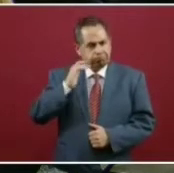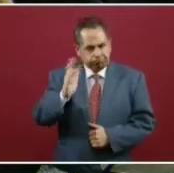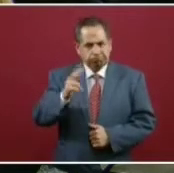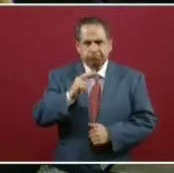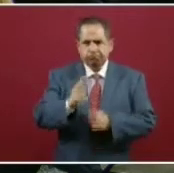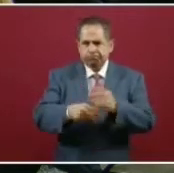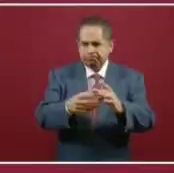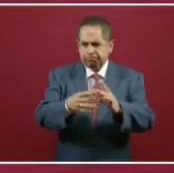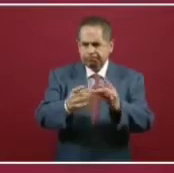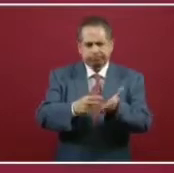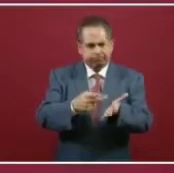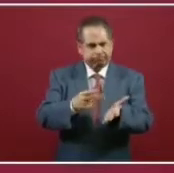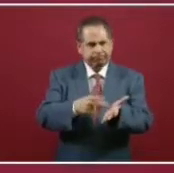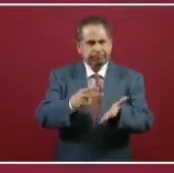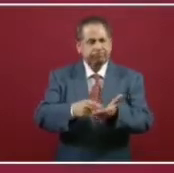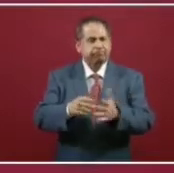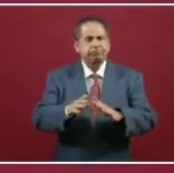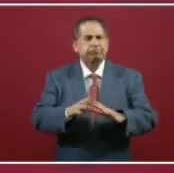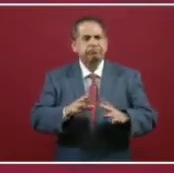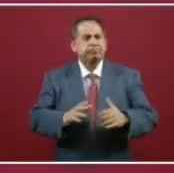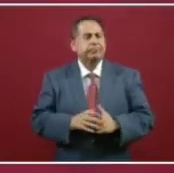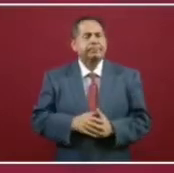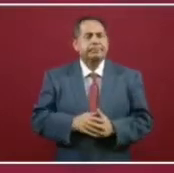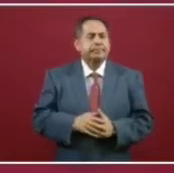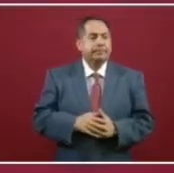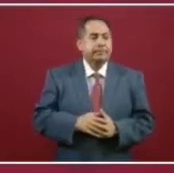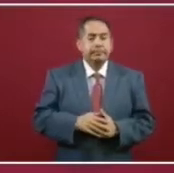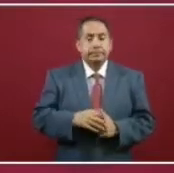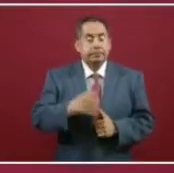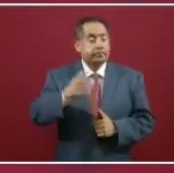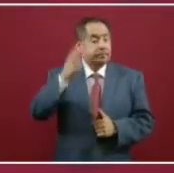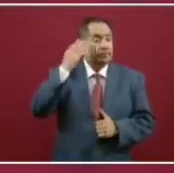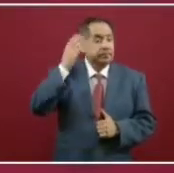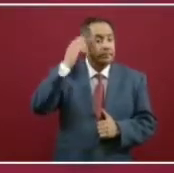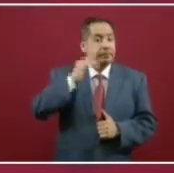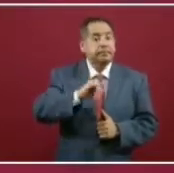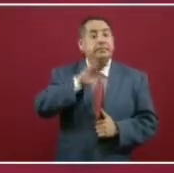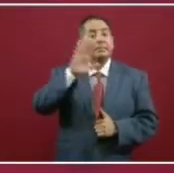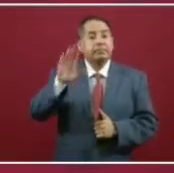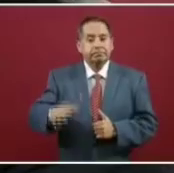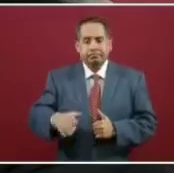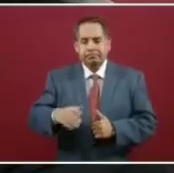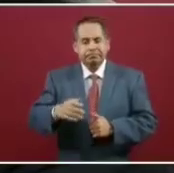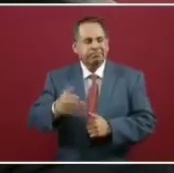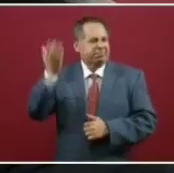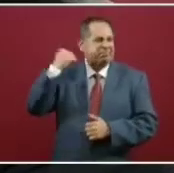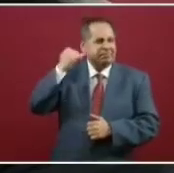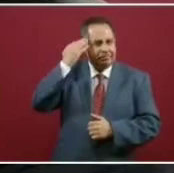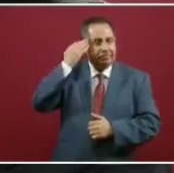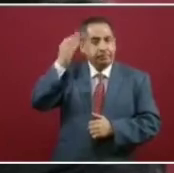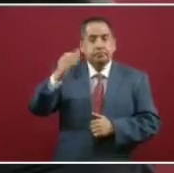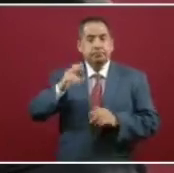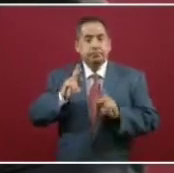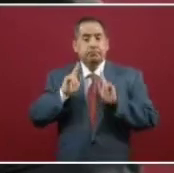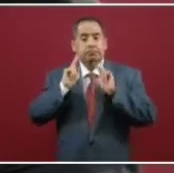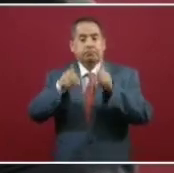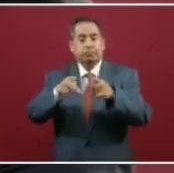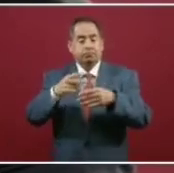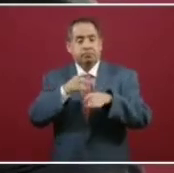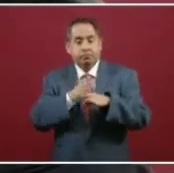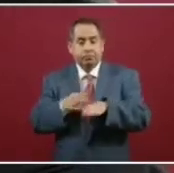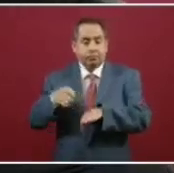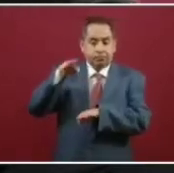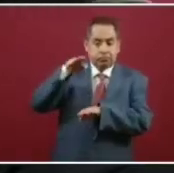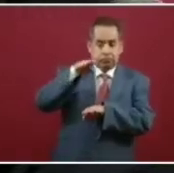veces de cómo, cuando íbamos a construir los segundos pisos, el periódico Reforma